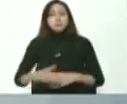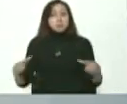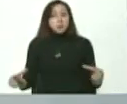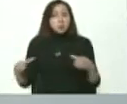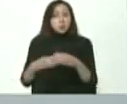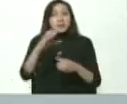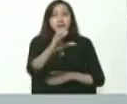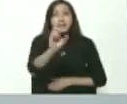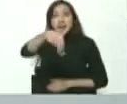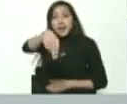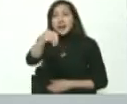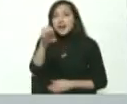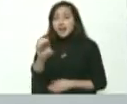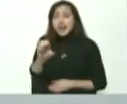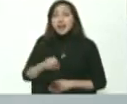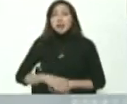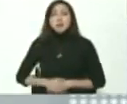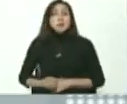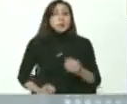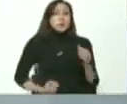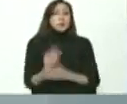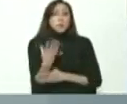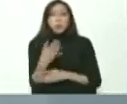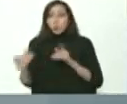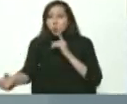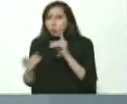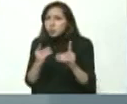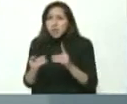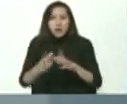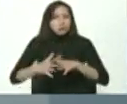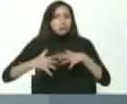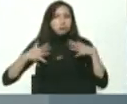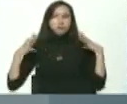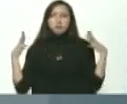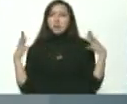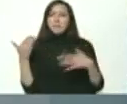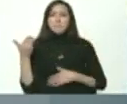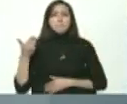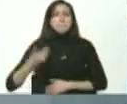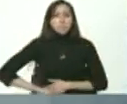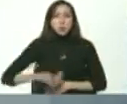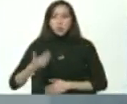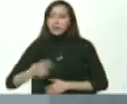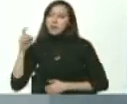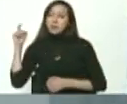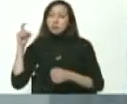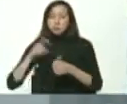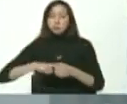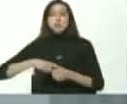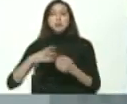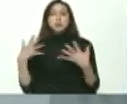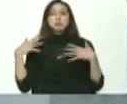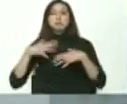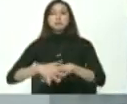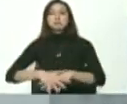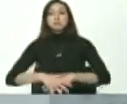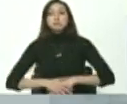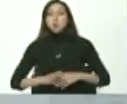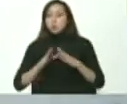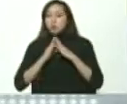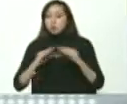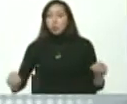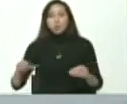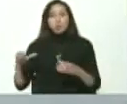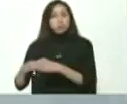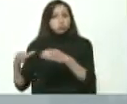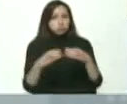Electoral surgió de un gran diálogo amplio, muy amplio e incluyente, con todos los sectores de